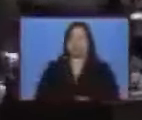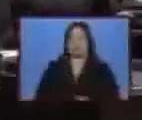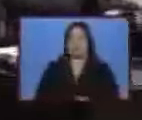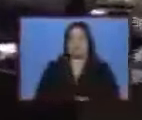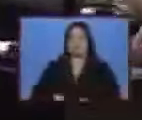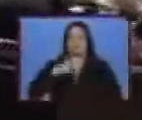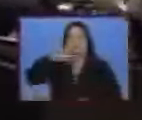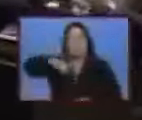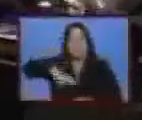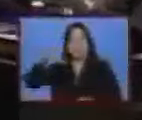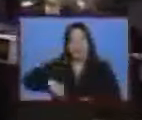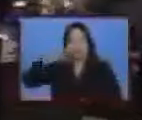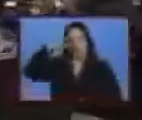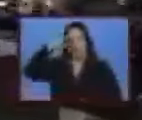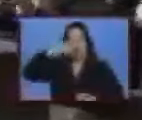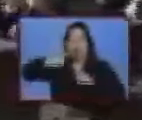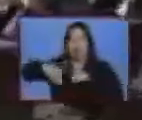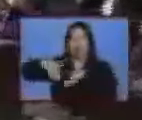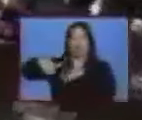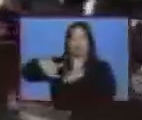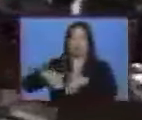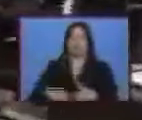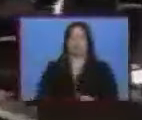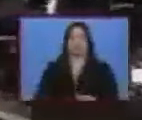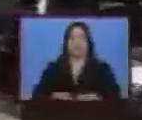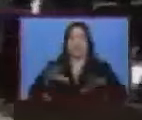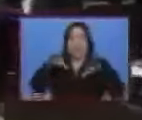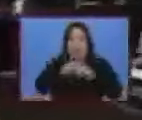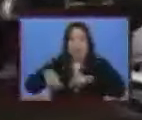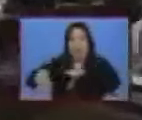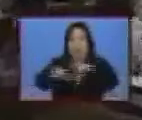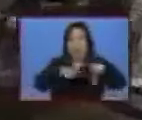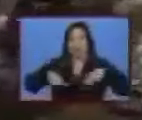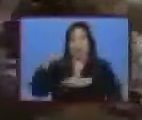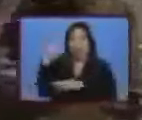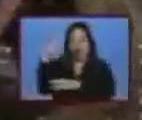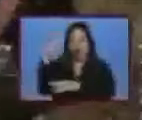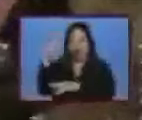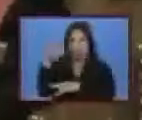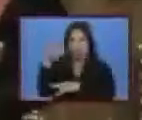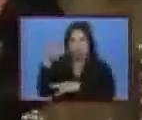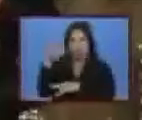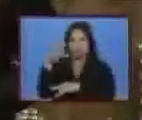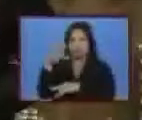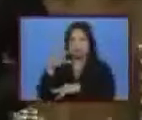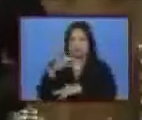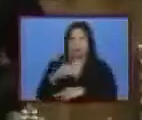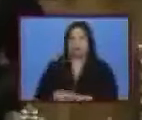Son verdaderos ejércitos que ocupan espacio en Colombia